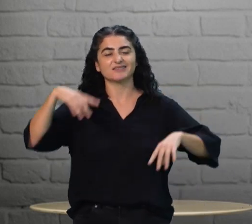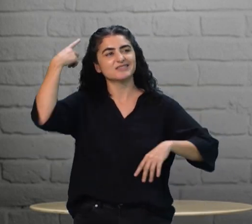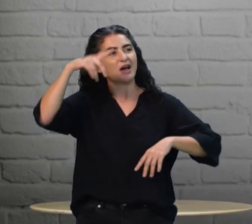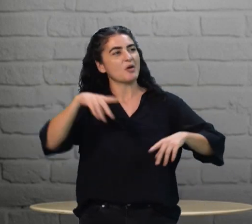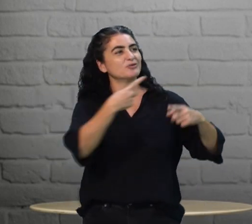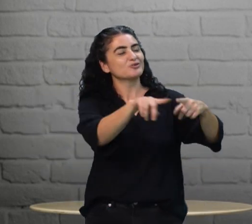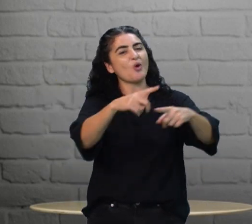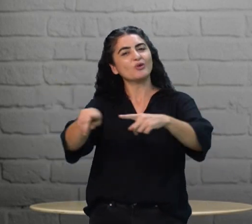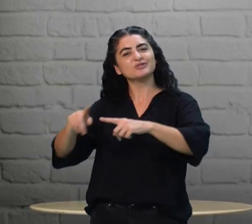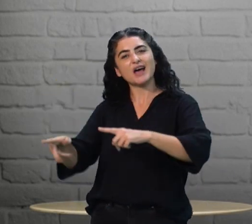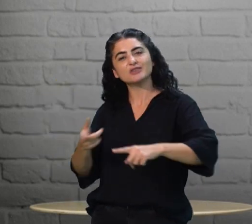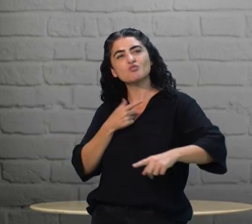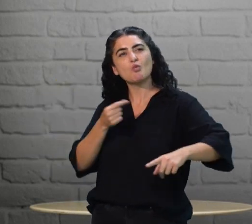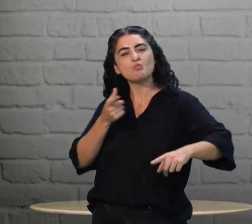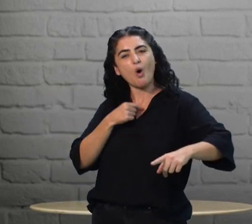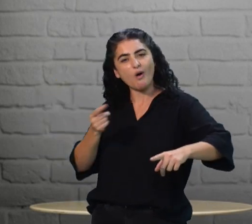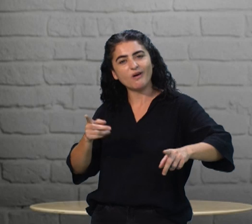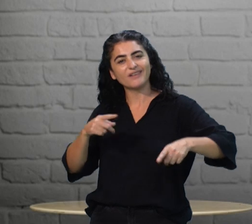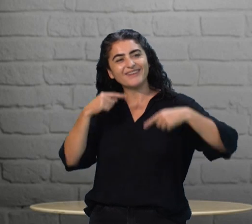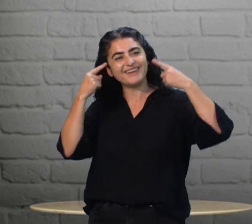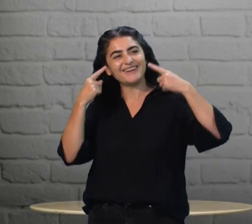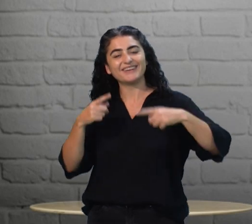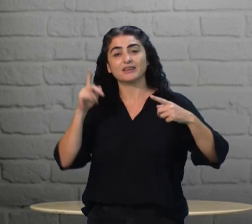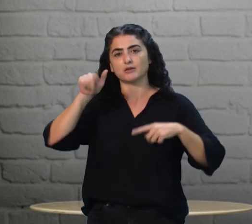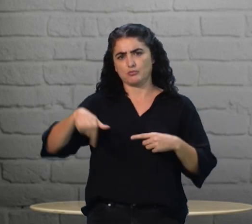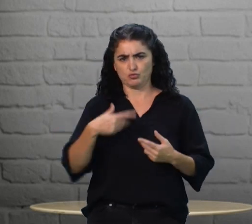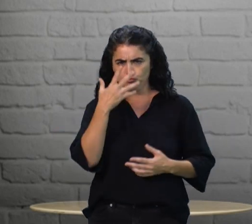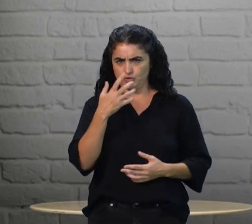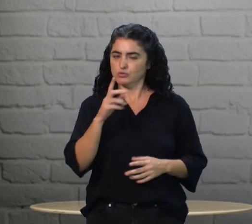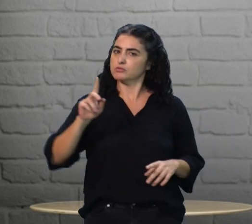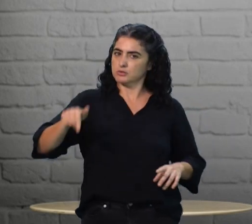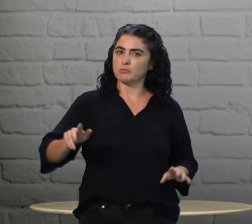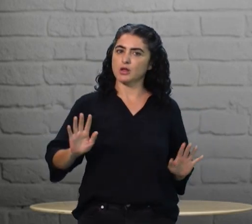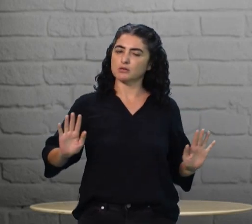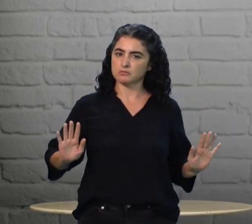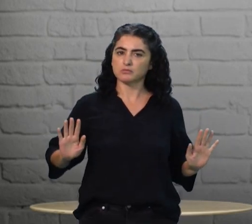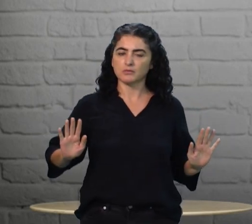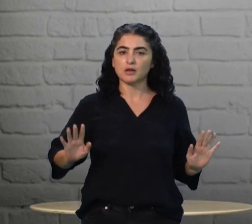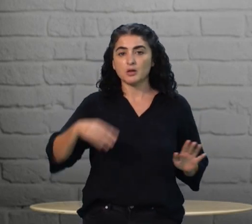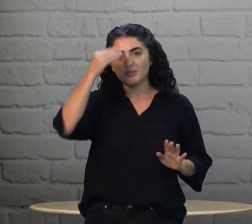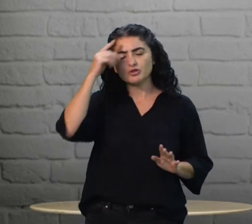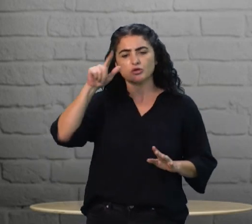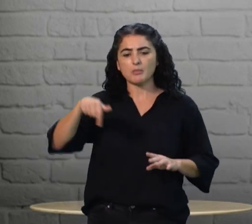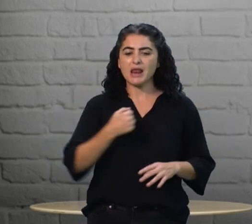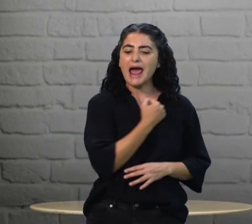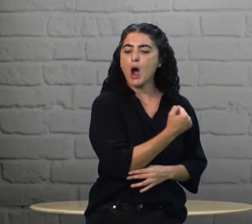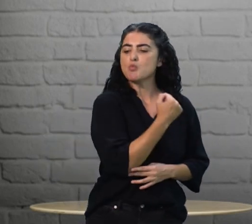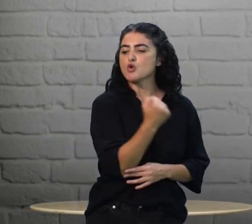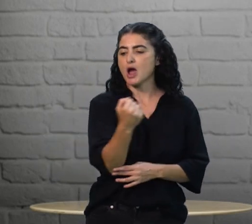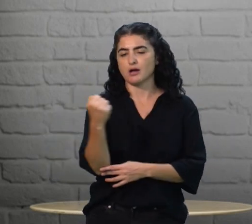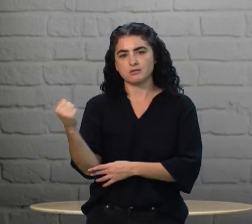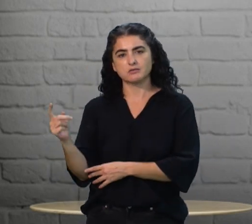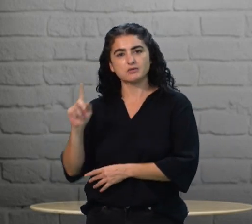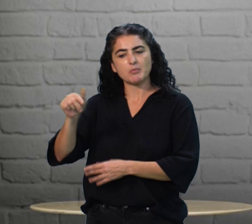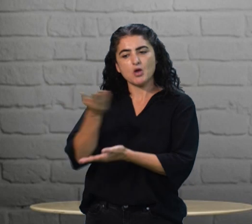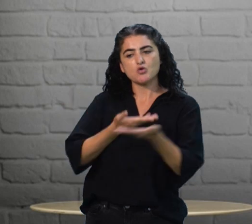cosas y también sabemos tomarnos la con seriedad y creo que también sabemos apoyarnos sí